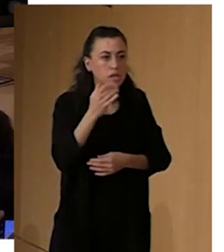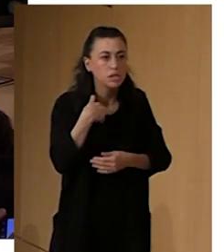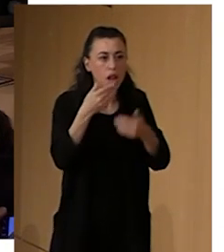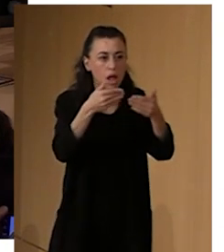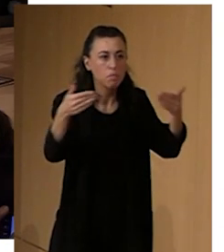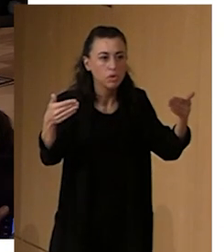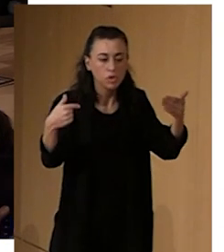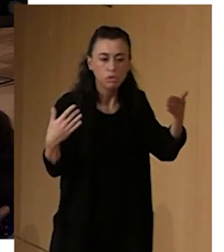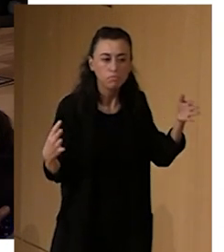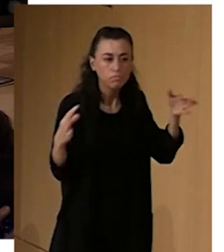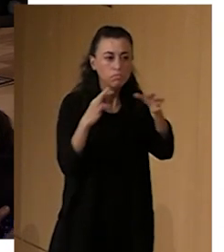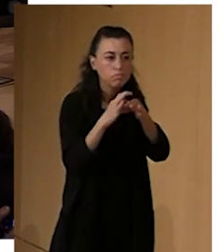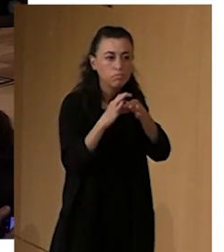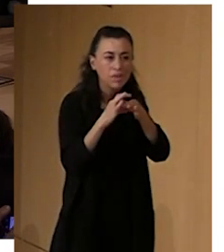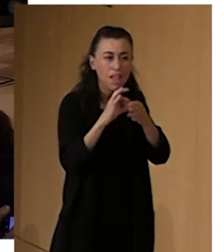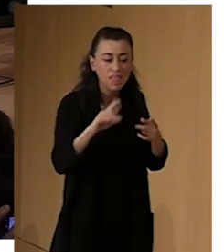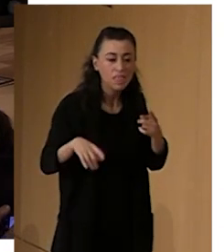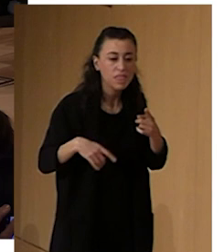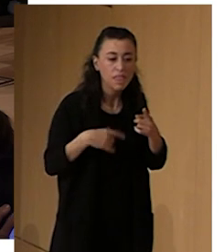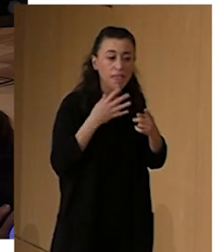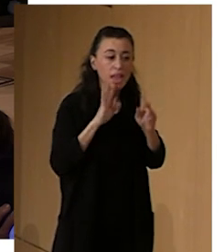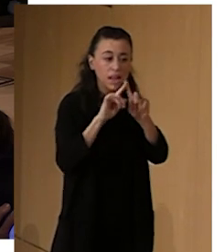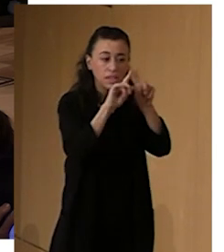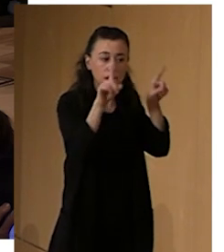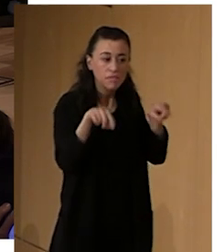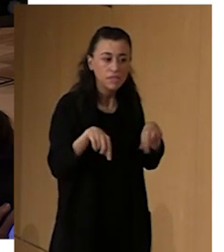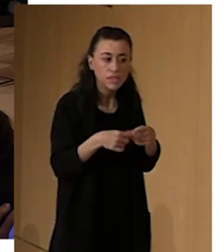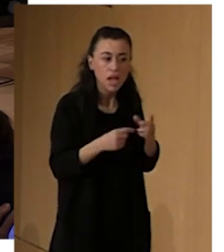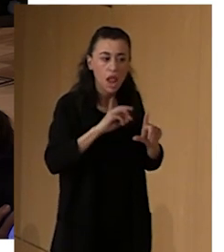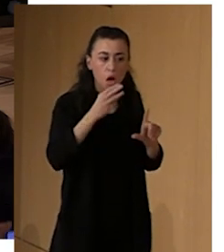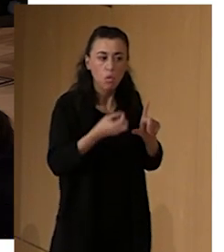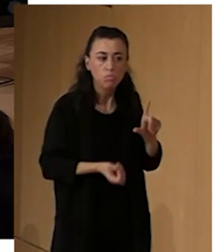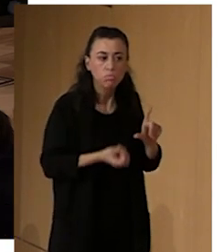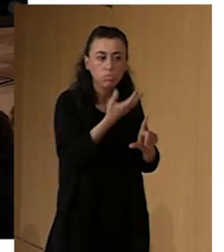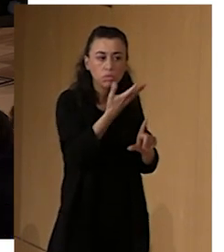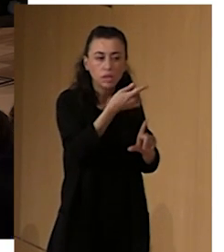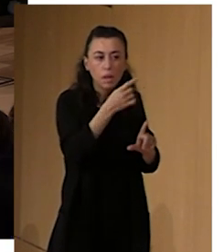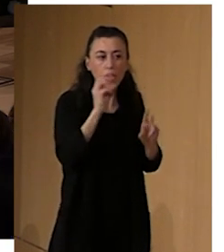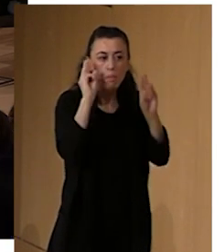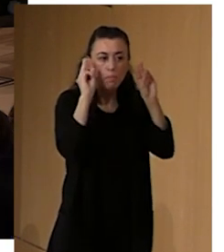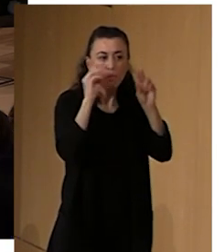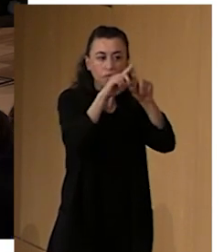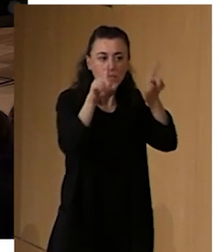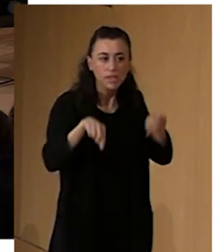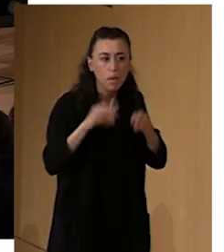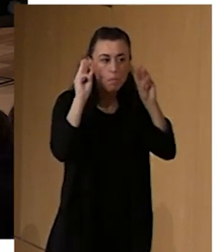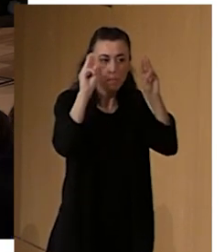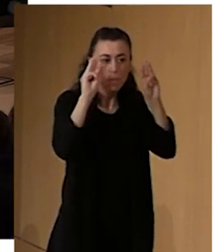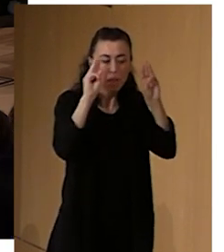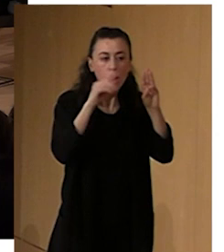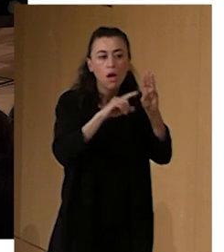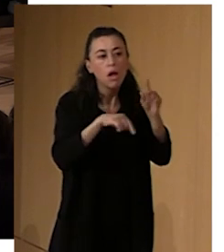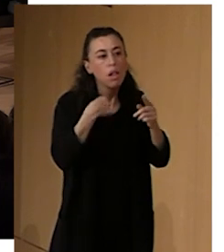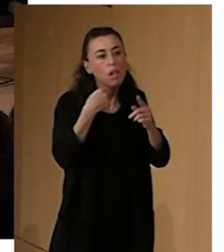britis después lo que se pretende y en esa ficha que os digo que está colgada en la web pedagógica que después vayan a ver la exposición y